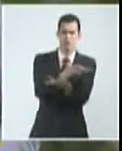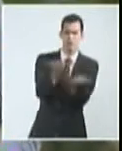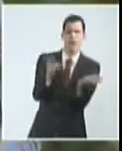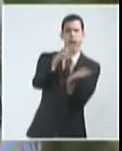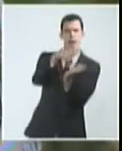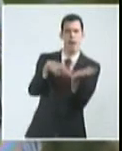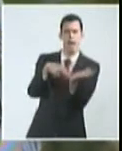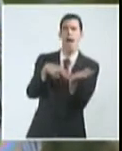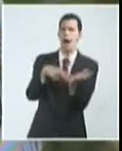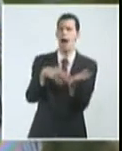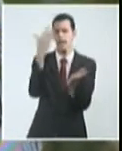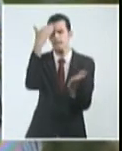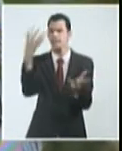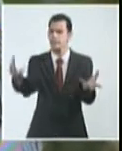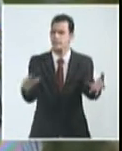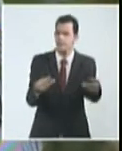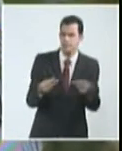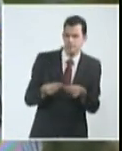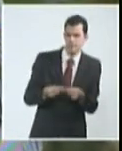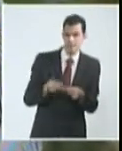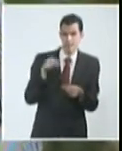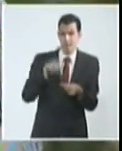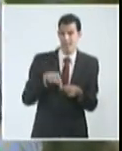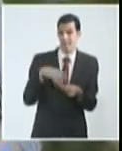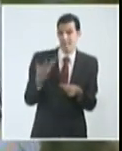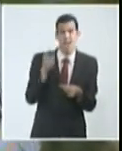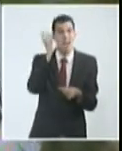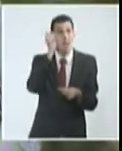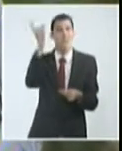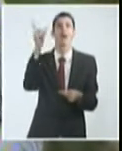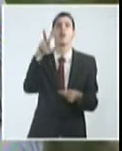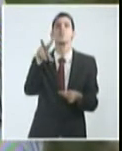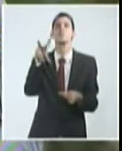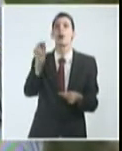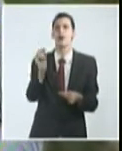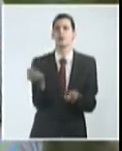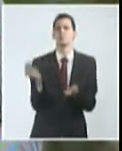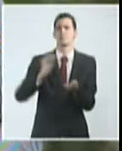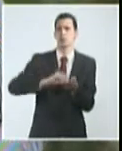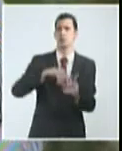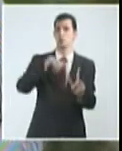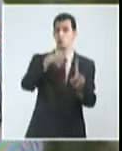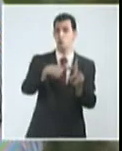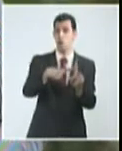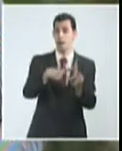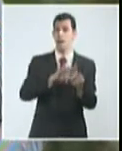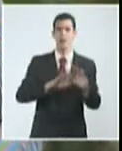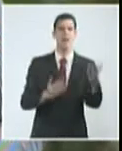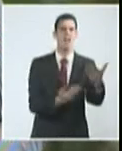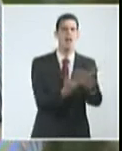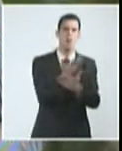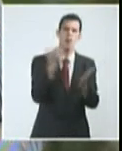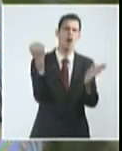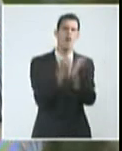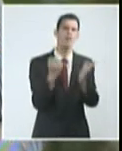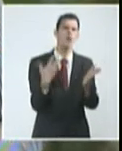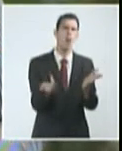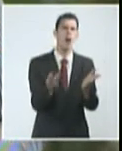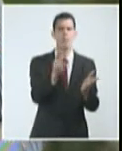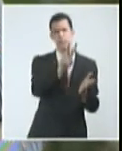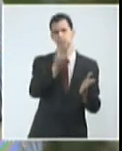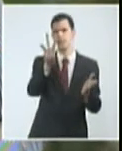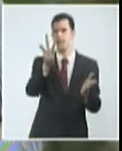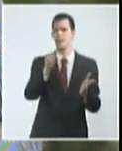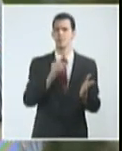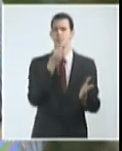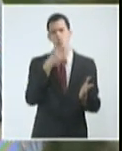continuar con ese proceso. El encuentro con la comunidad LGBTIQ+ nos dio, a partir